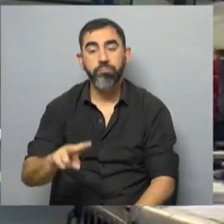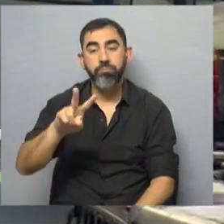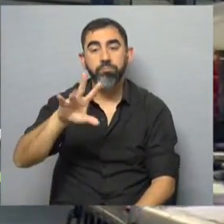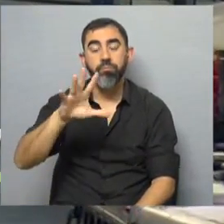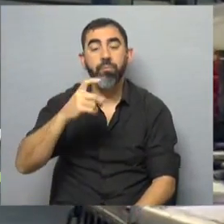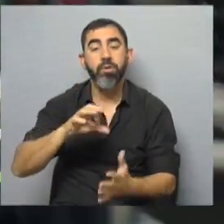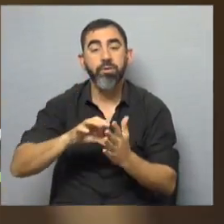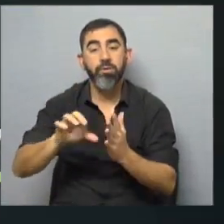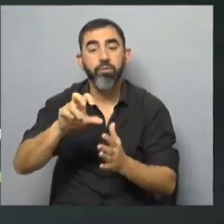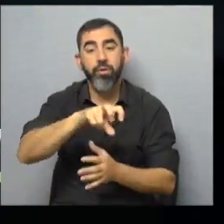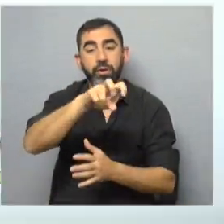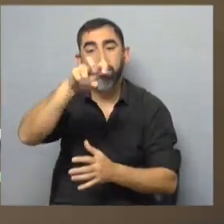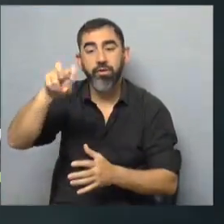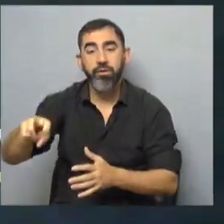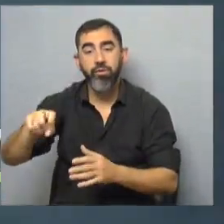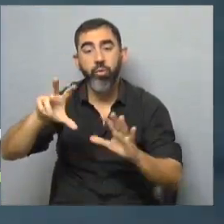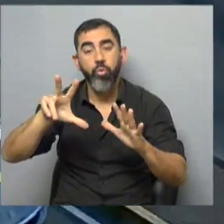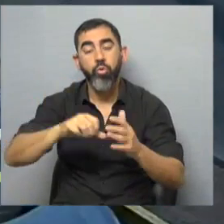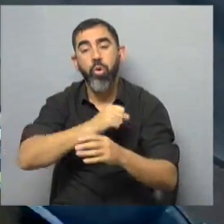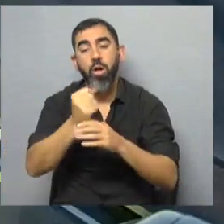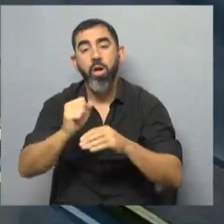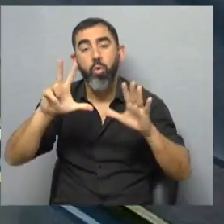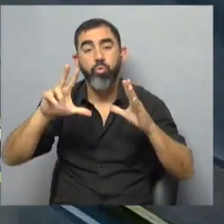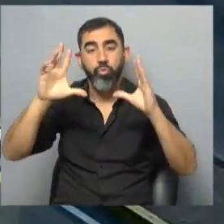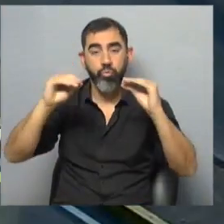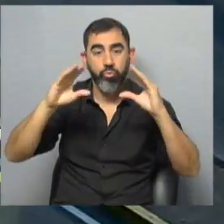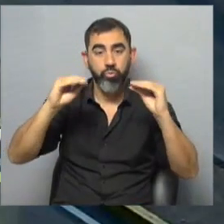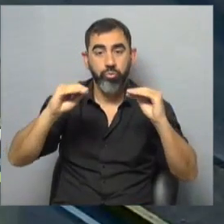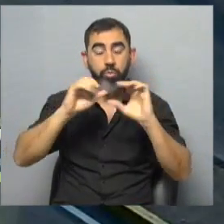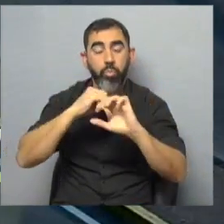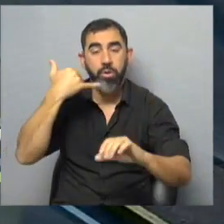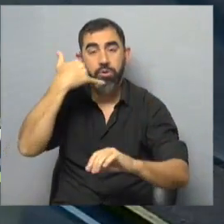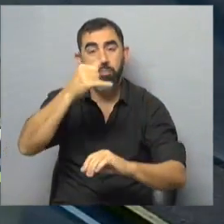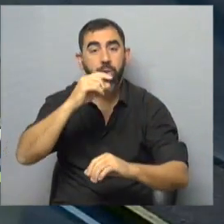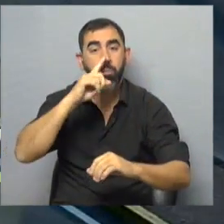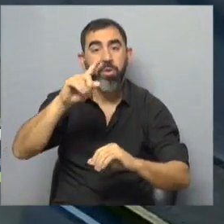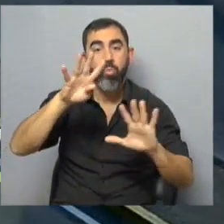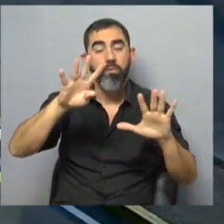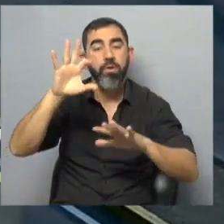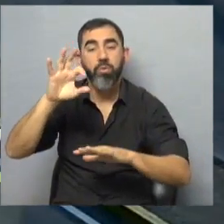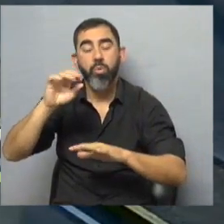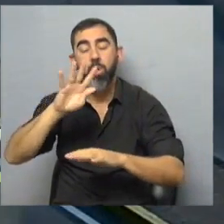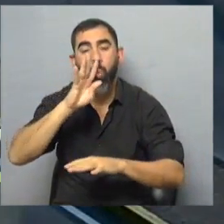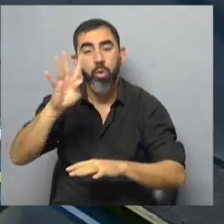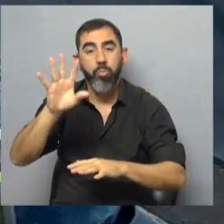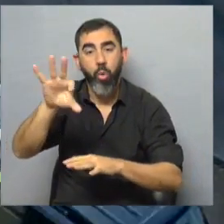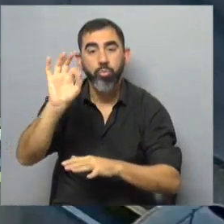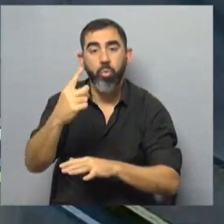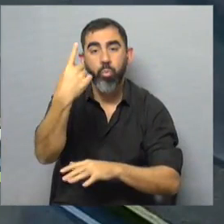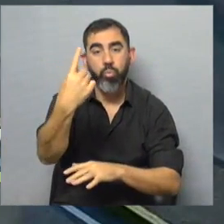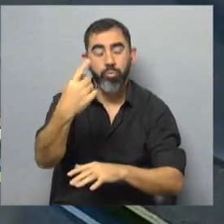el servicio de Guinche va a funcionar desde las 8 a las 20 horas y, bueno, pueden llamar al teléfono 1950-4000, opción 1. Y respecto